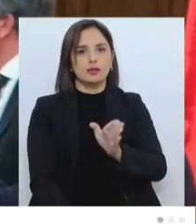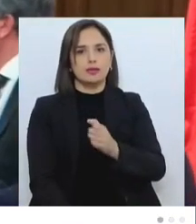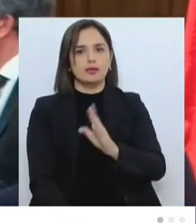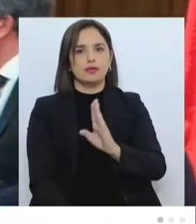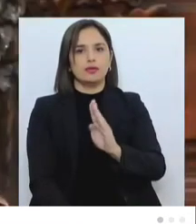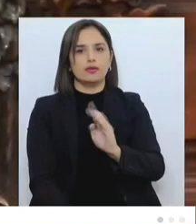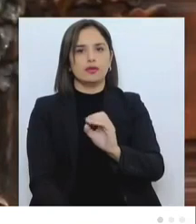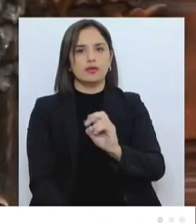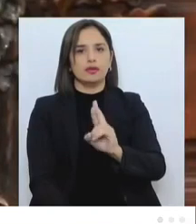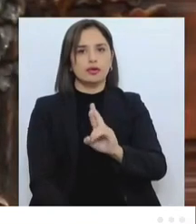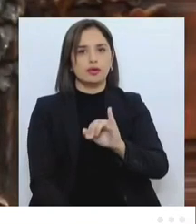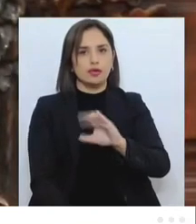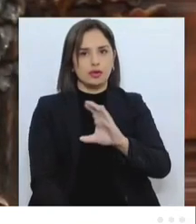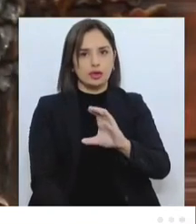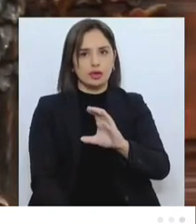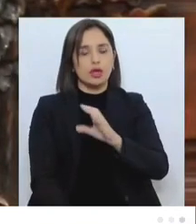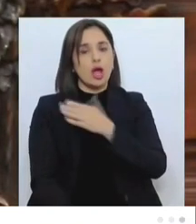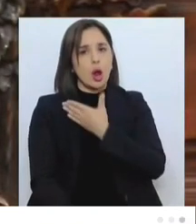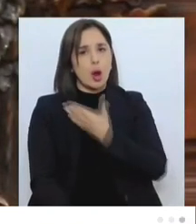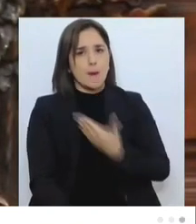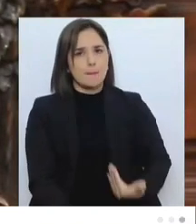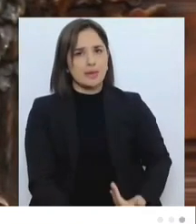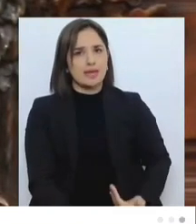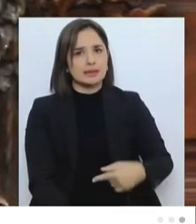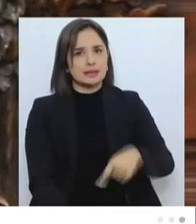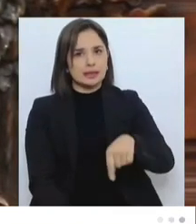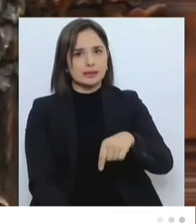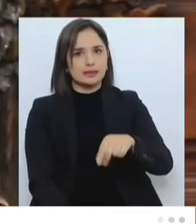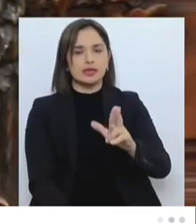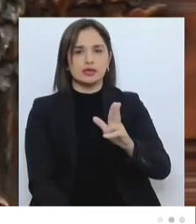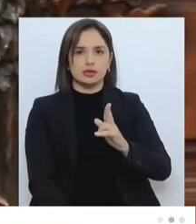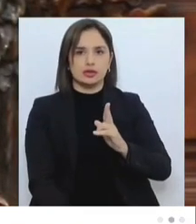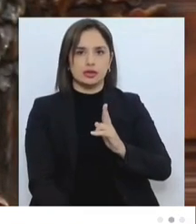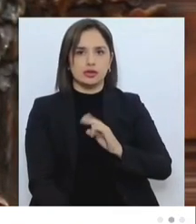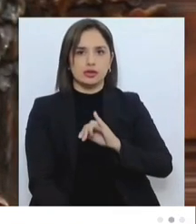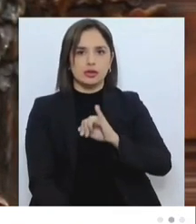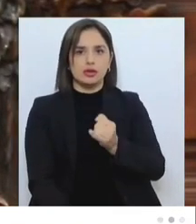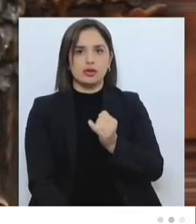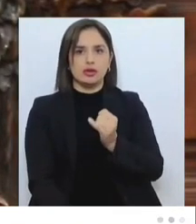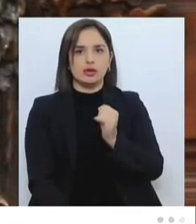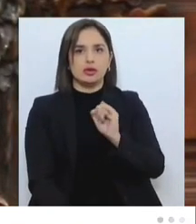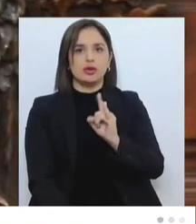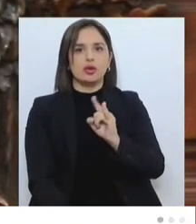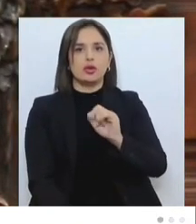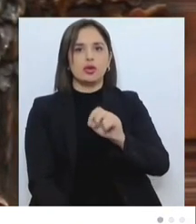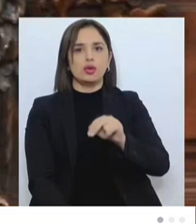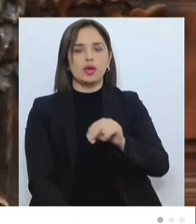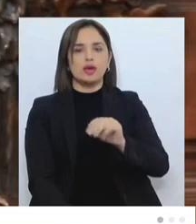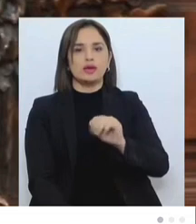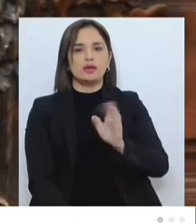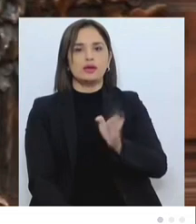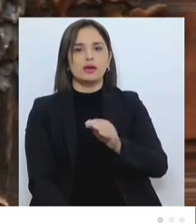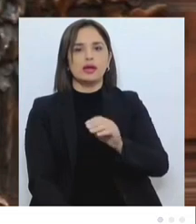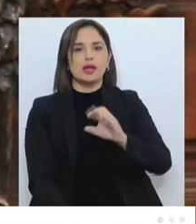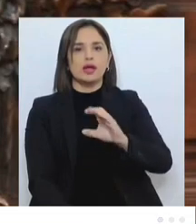al excelentísimo presidente del Senado, señor Juan Antonio Coloma Correa,